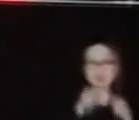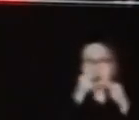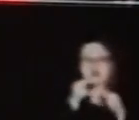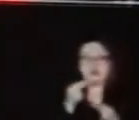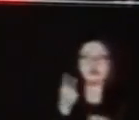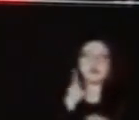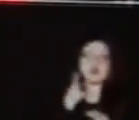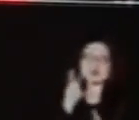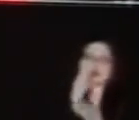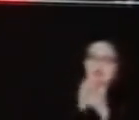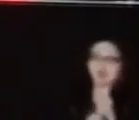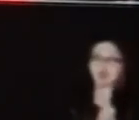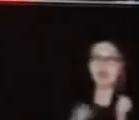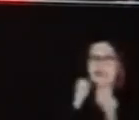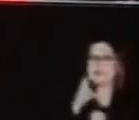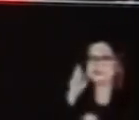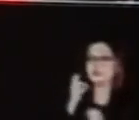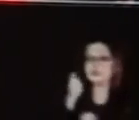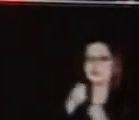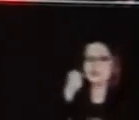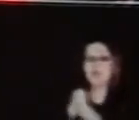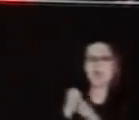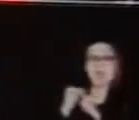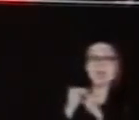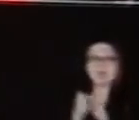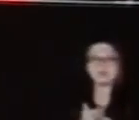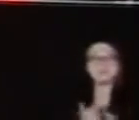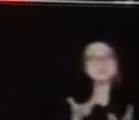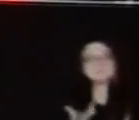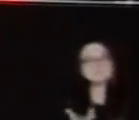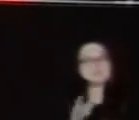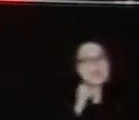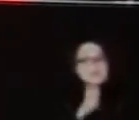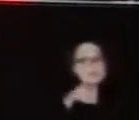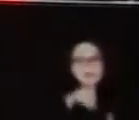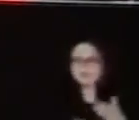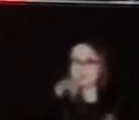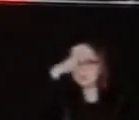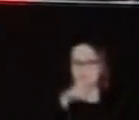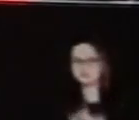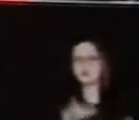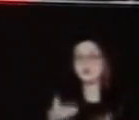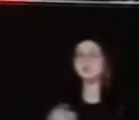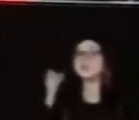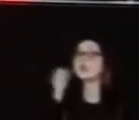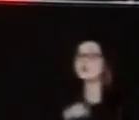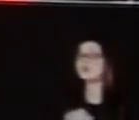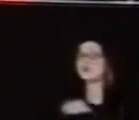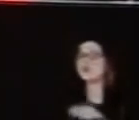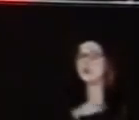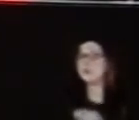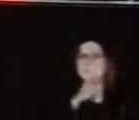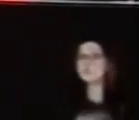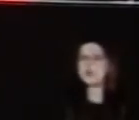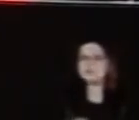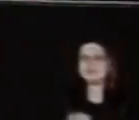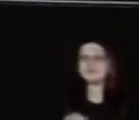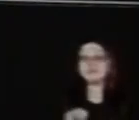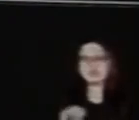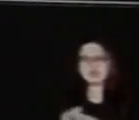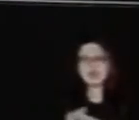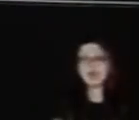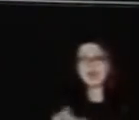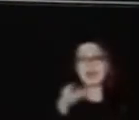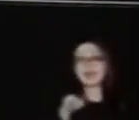los últimos 36 años, sino también por el predominio en este